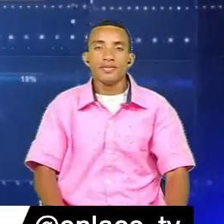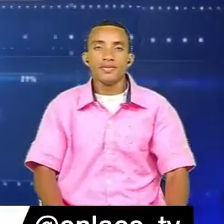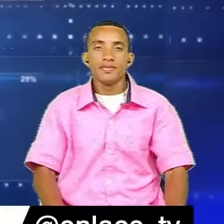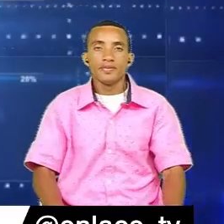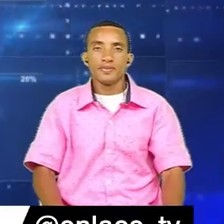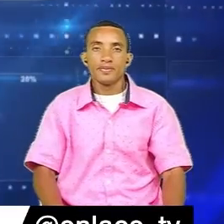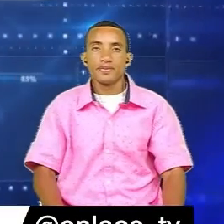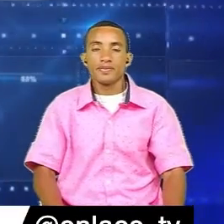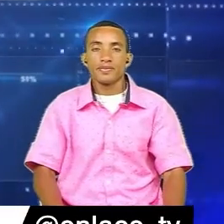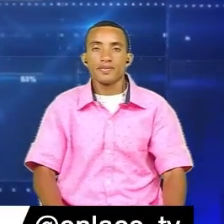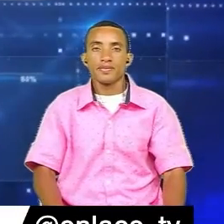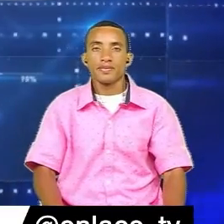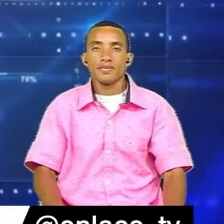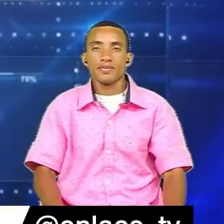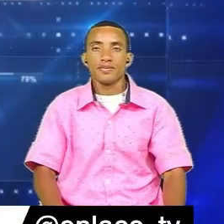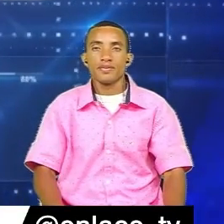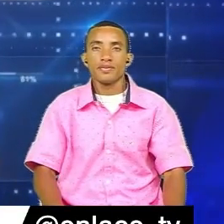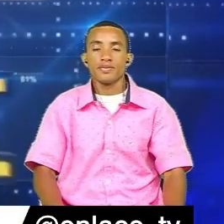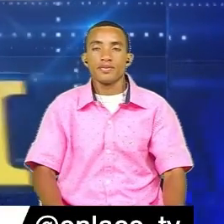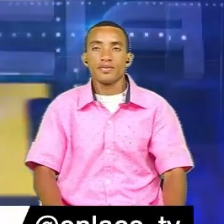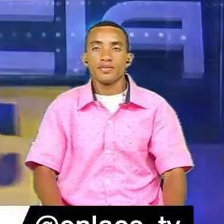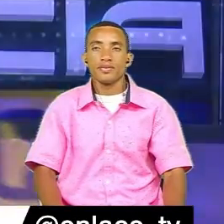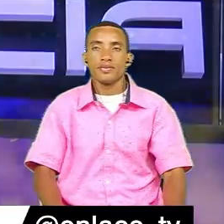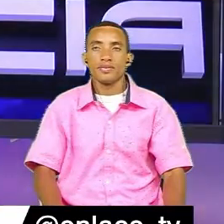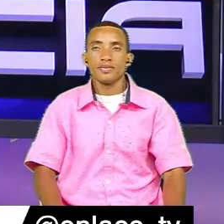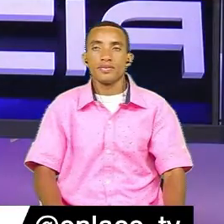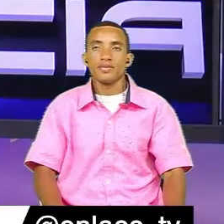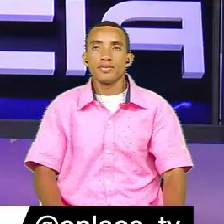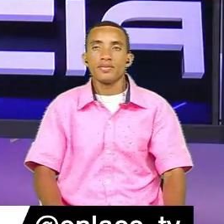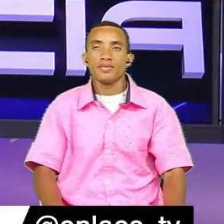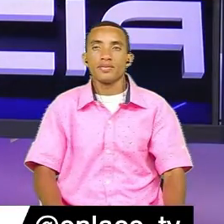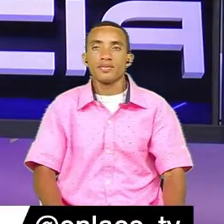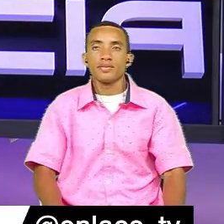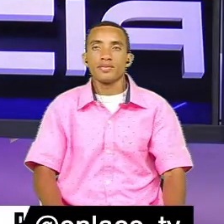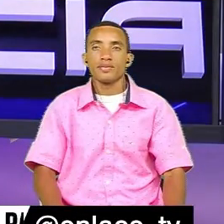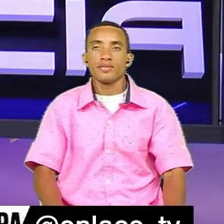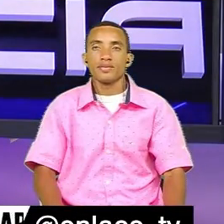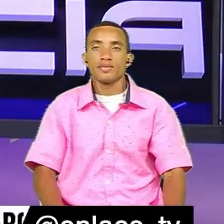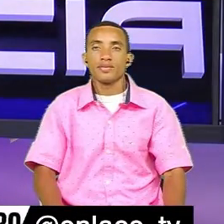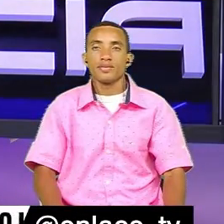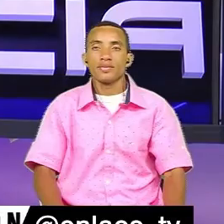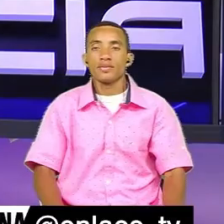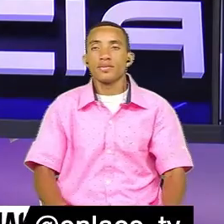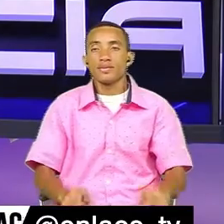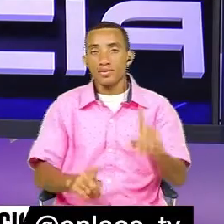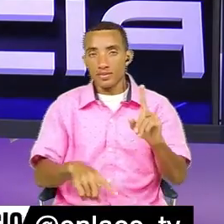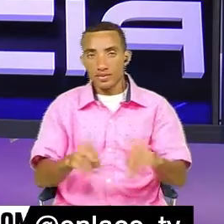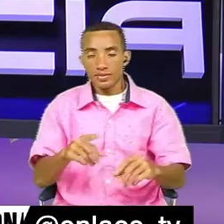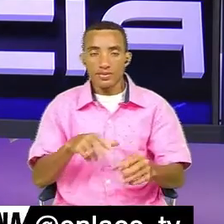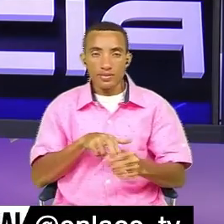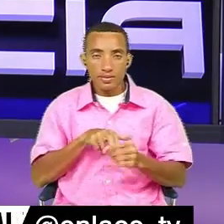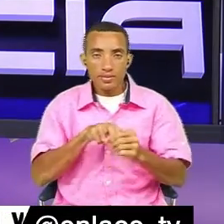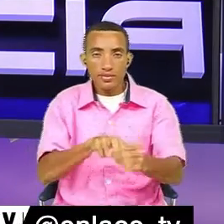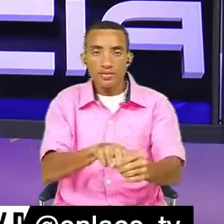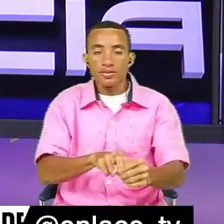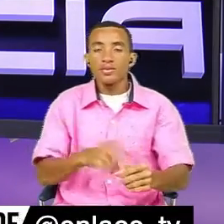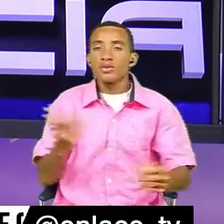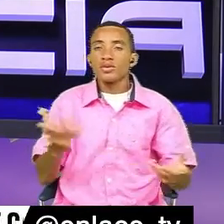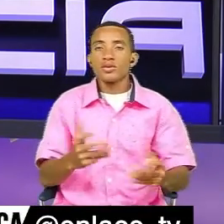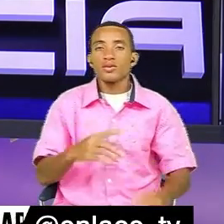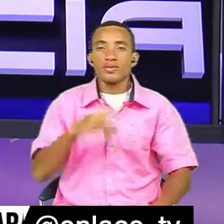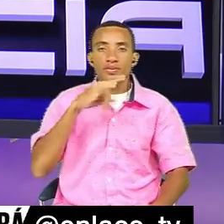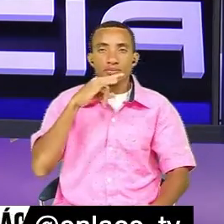Y con el fin de recuperar recuperar la movilidad en el sector de Torcoroma, la Inspección de